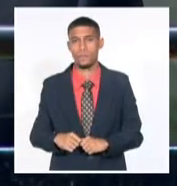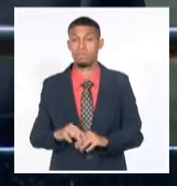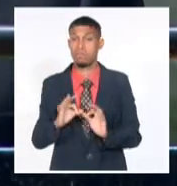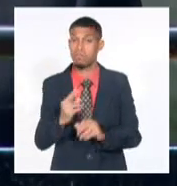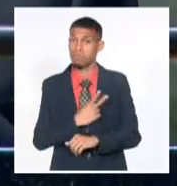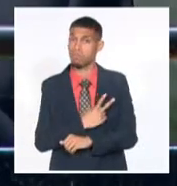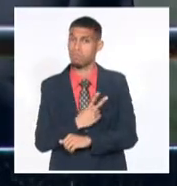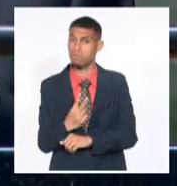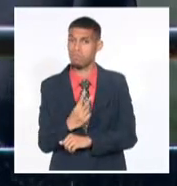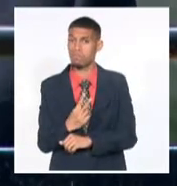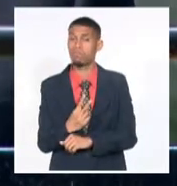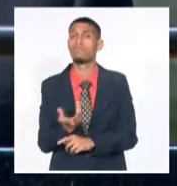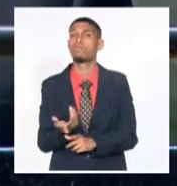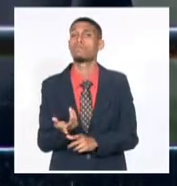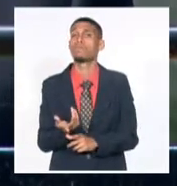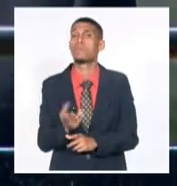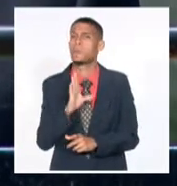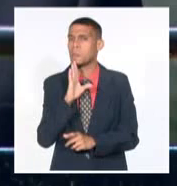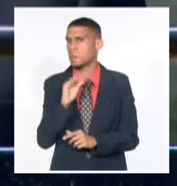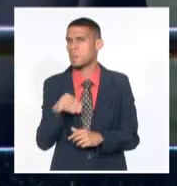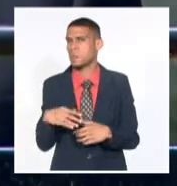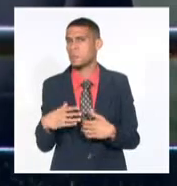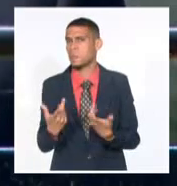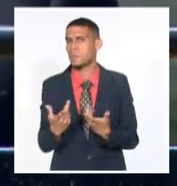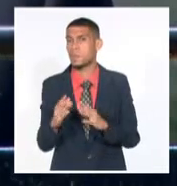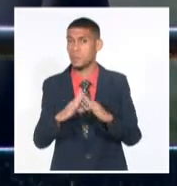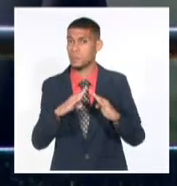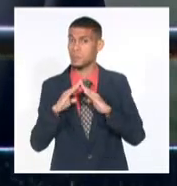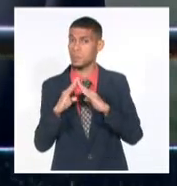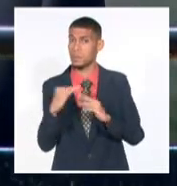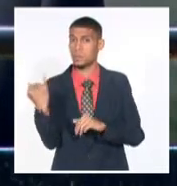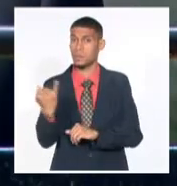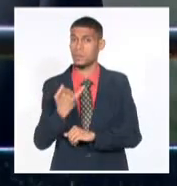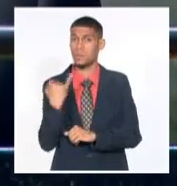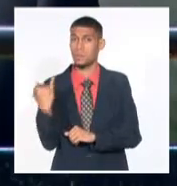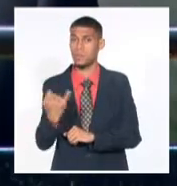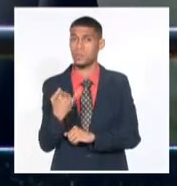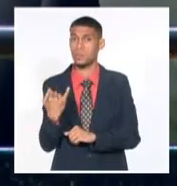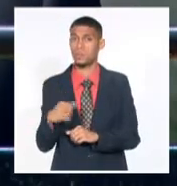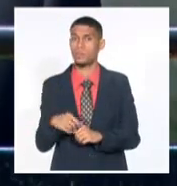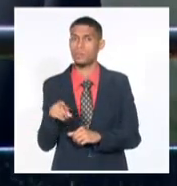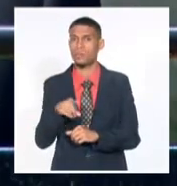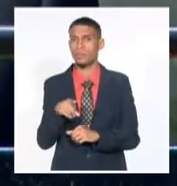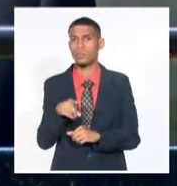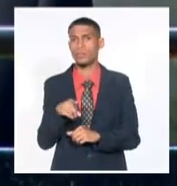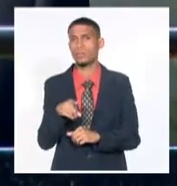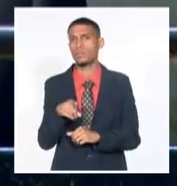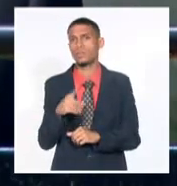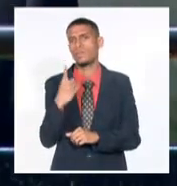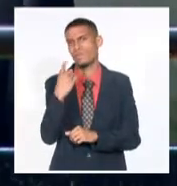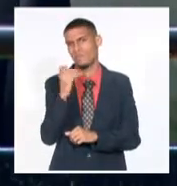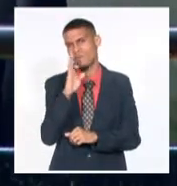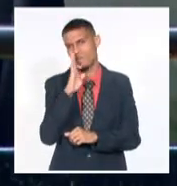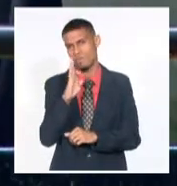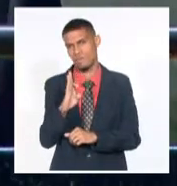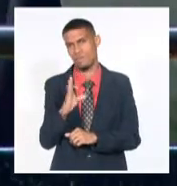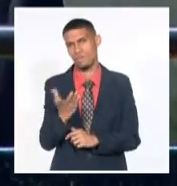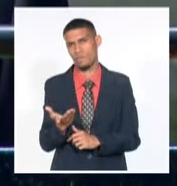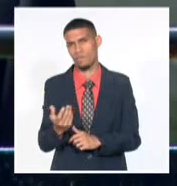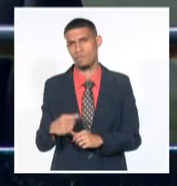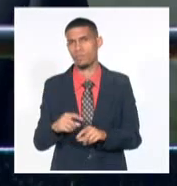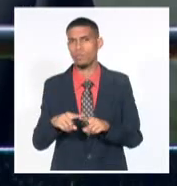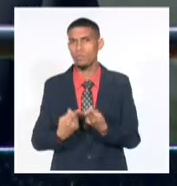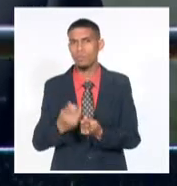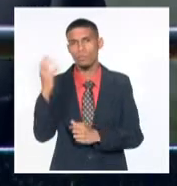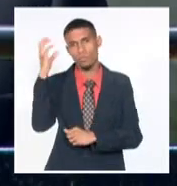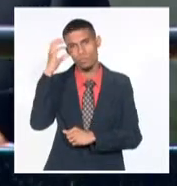voluntad expresa de la comunidad internacional es irrespetada y desoída por el gobierno